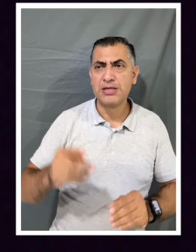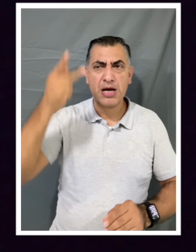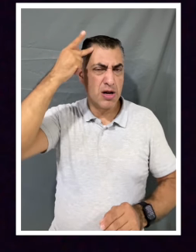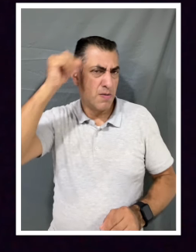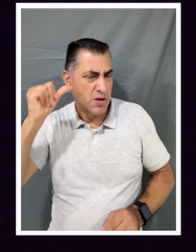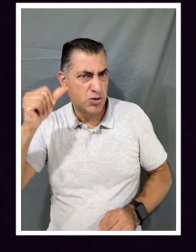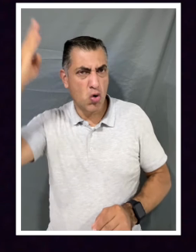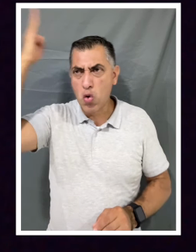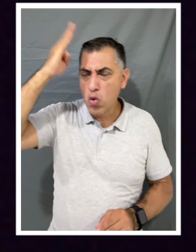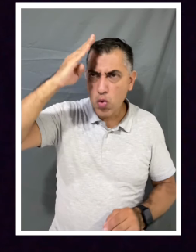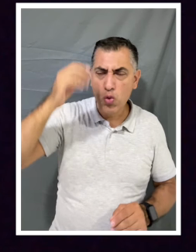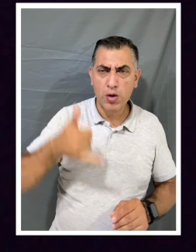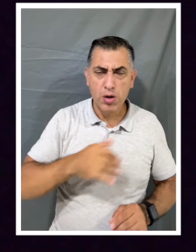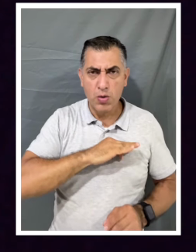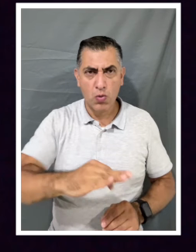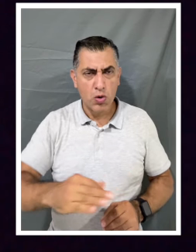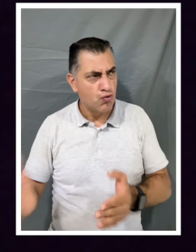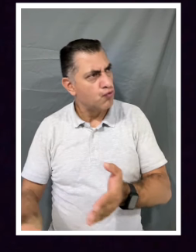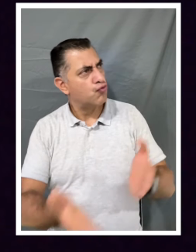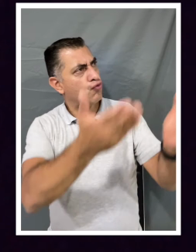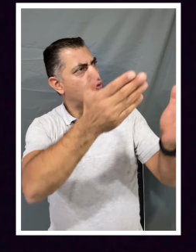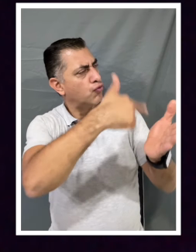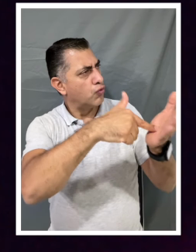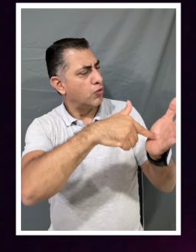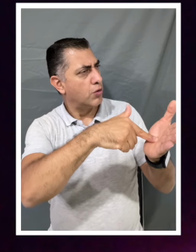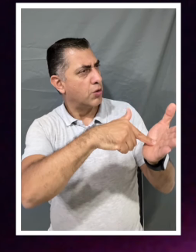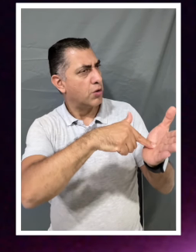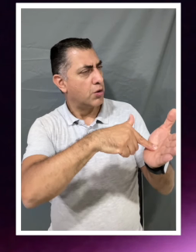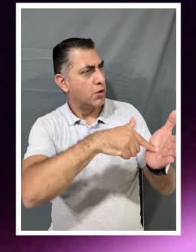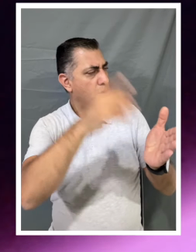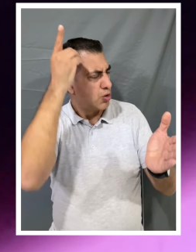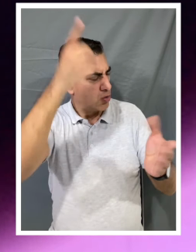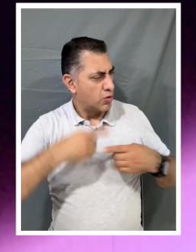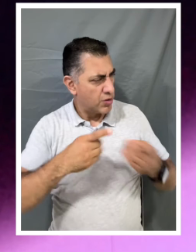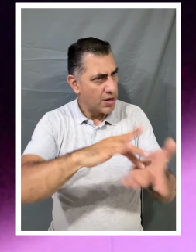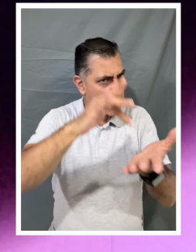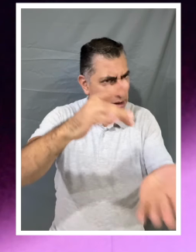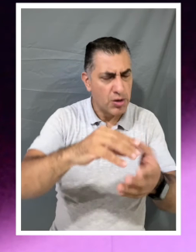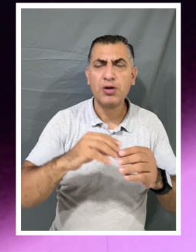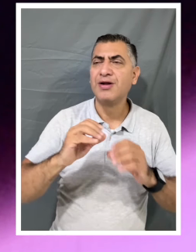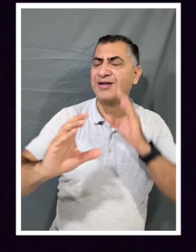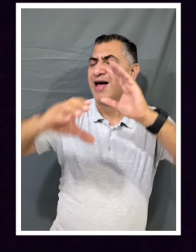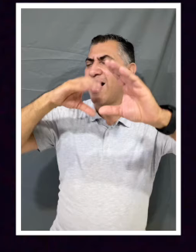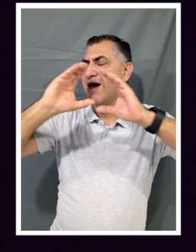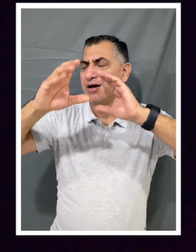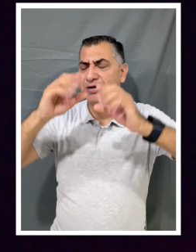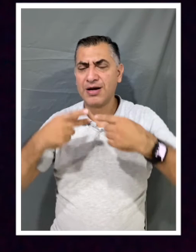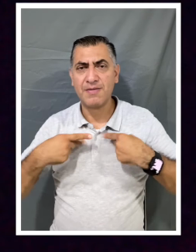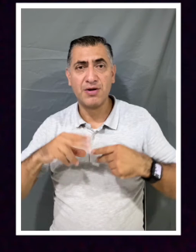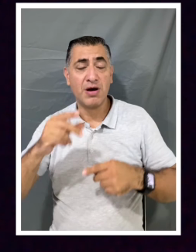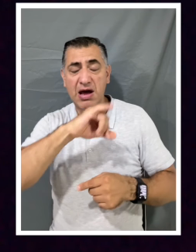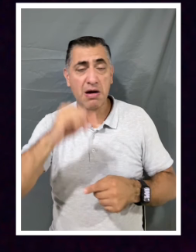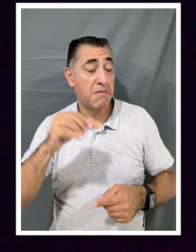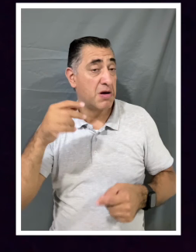pastores y que tienen esa capacidad sobrenatural de ir a lugares donde nadie iría y Dios les da gracia y pueden compartir el evangelio en lugares donde nadie ha